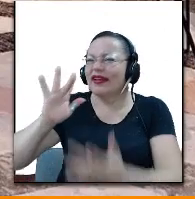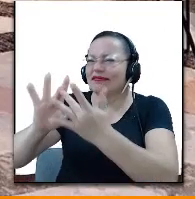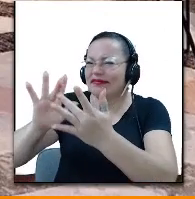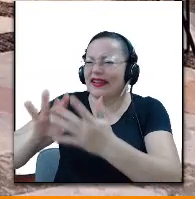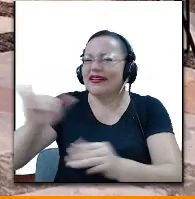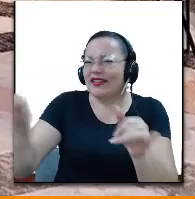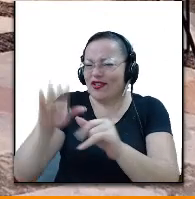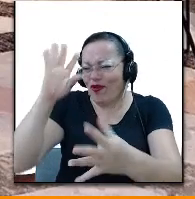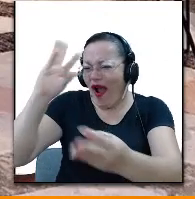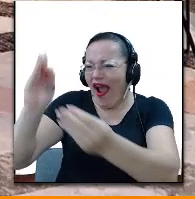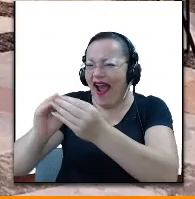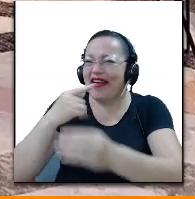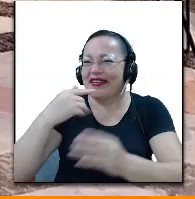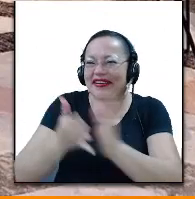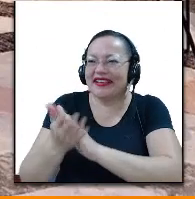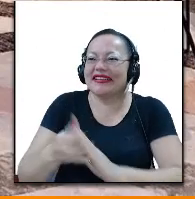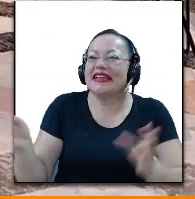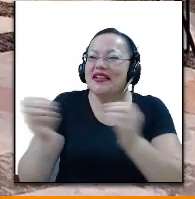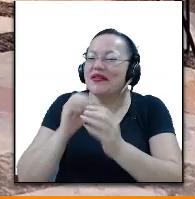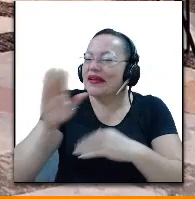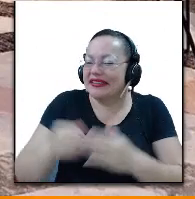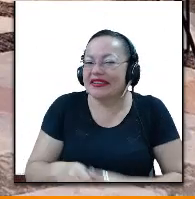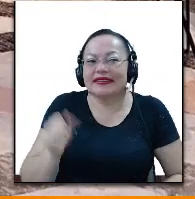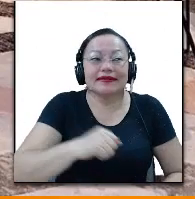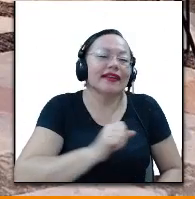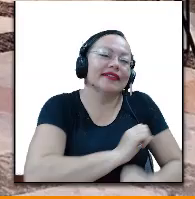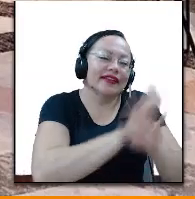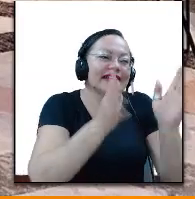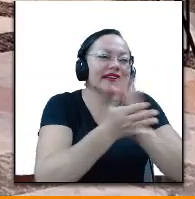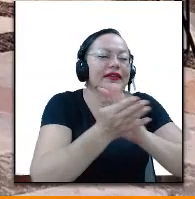aplacé. Así es, así es.